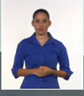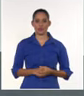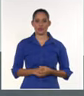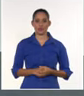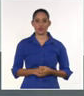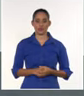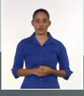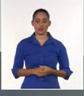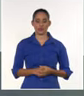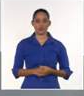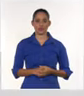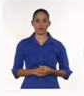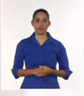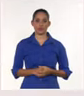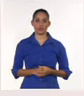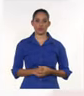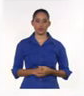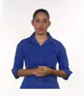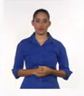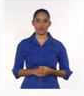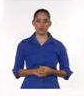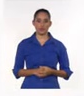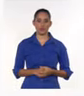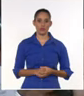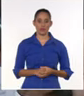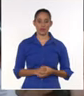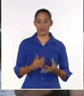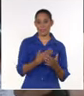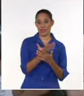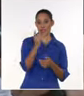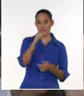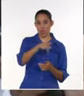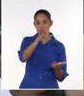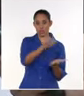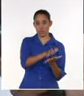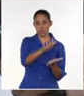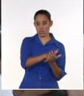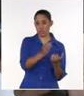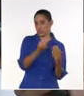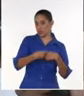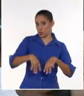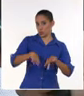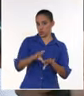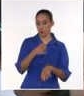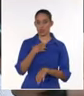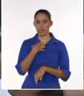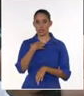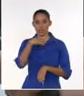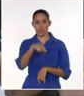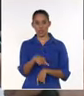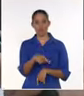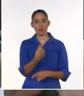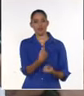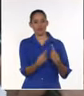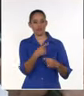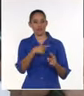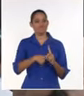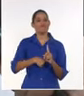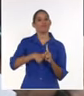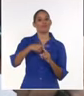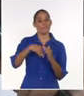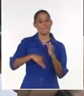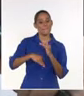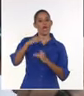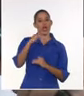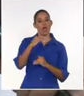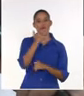revista Buenos días para el día de hoy la condición que tenemos es que incluso vamos a tener un poco más de afectación respecto al